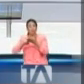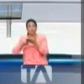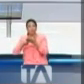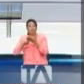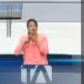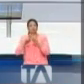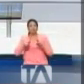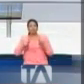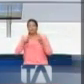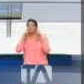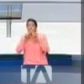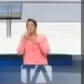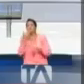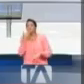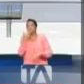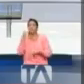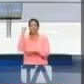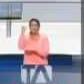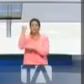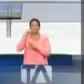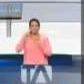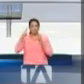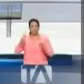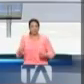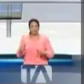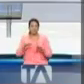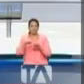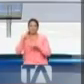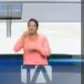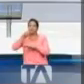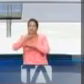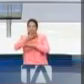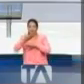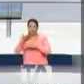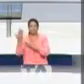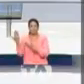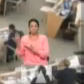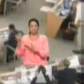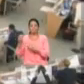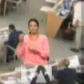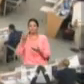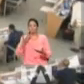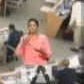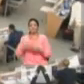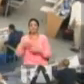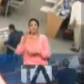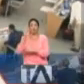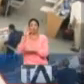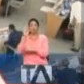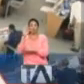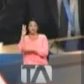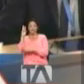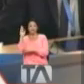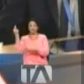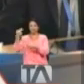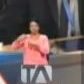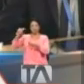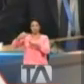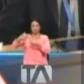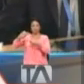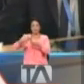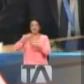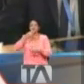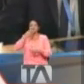temas de libertad de expresión y derechos humanos e hicieron varias recomendaciones. Con 86 participaciones se desarrolló el